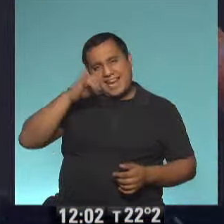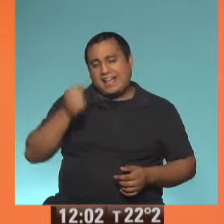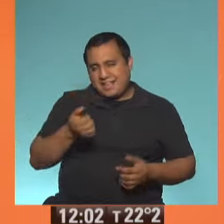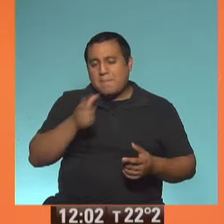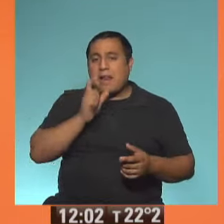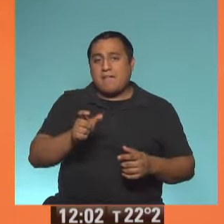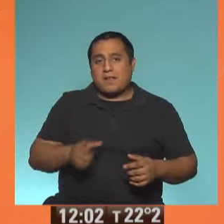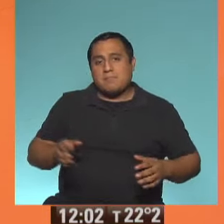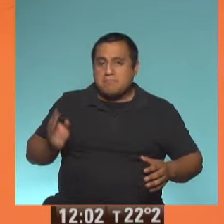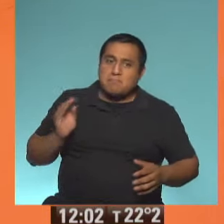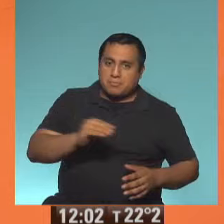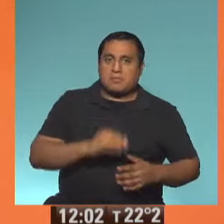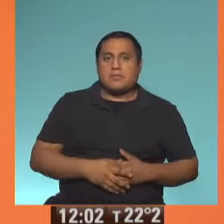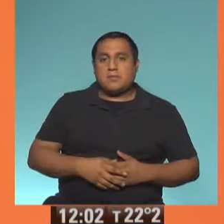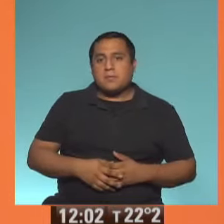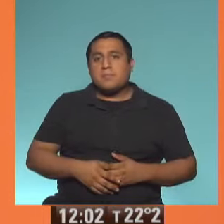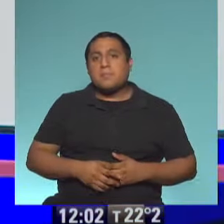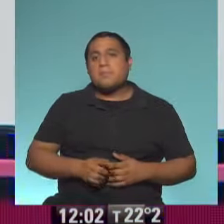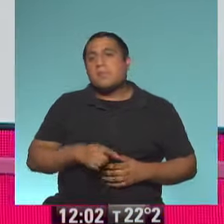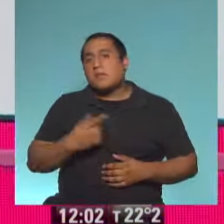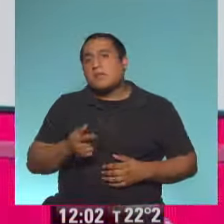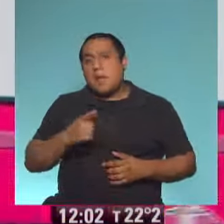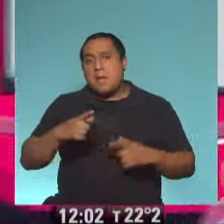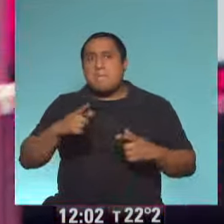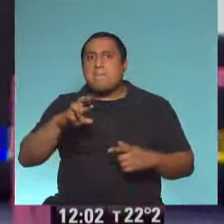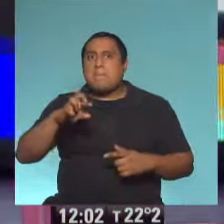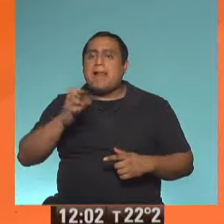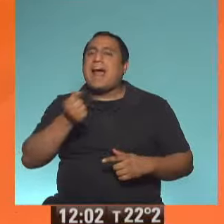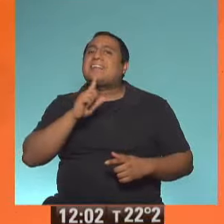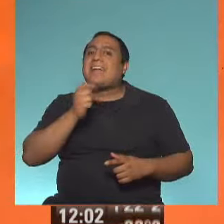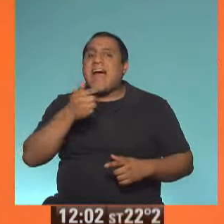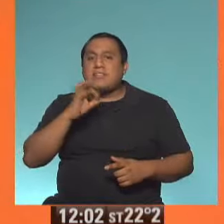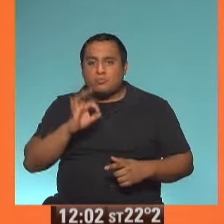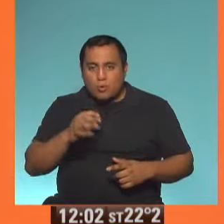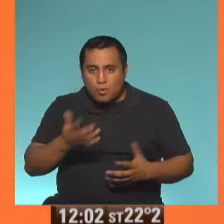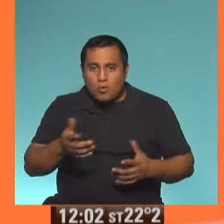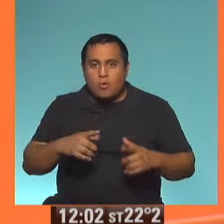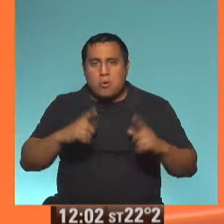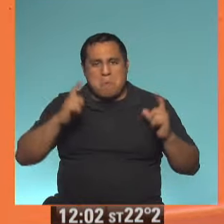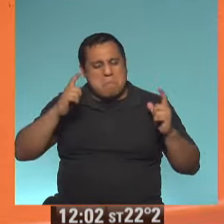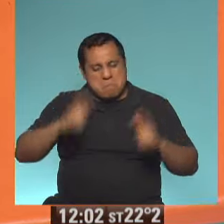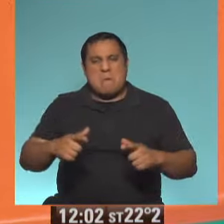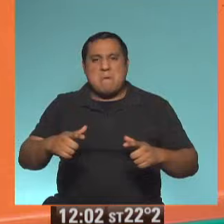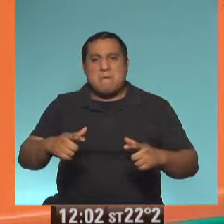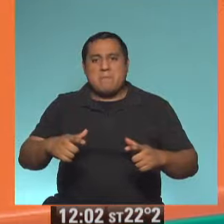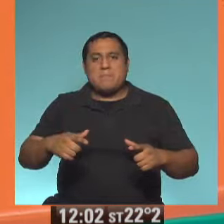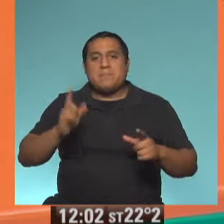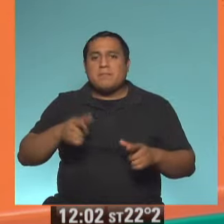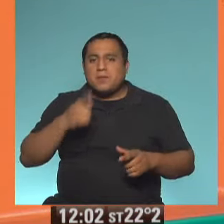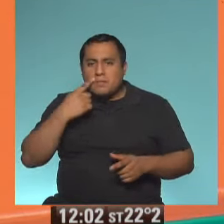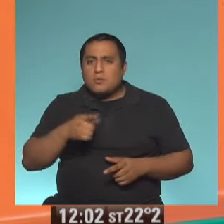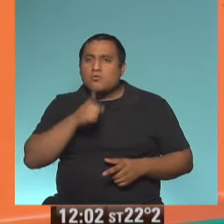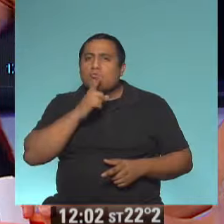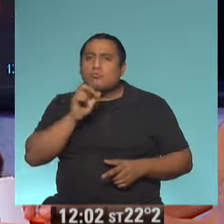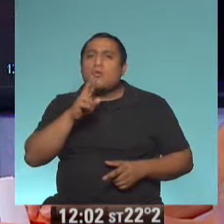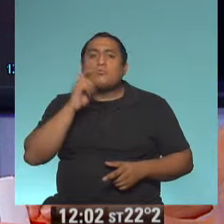que lo agregamos aquí. Uy, y ahí hay un platazo que yo lo tengo acá. Y también tengo... Acá hay un tortugón. No sé qué.